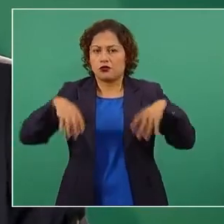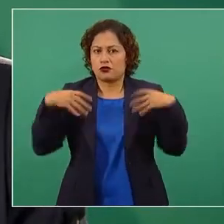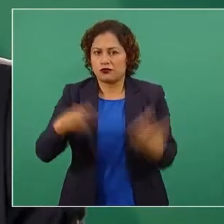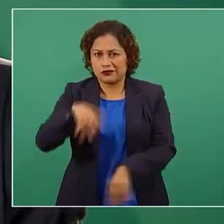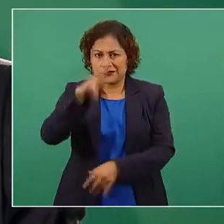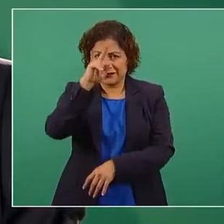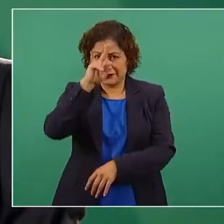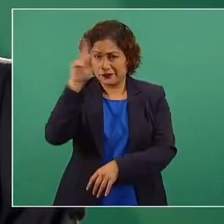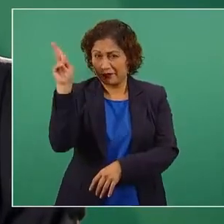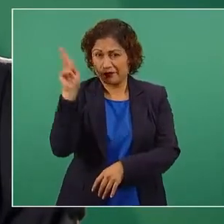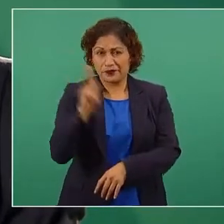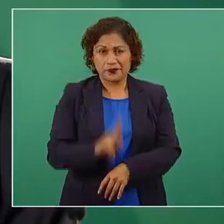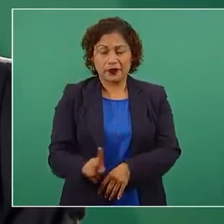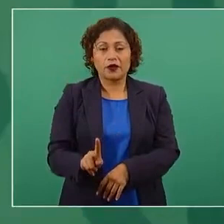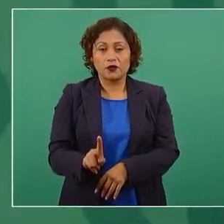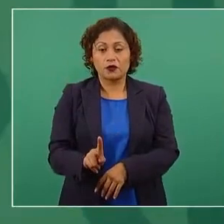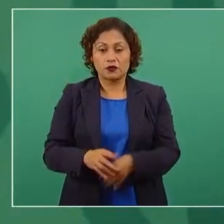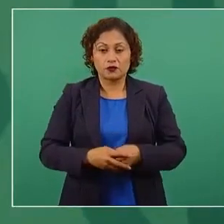así,